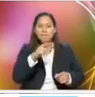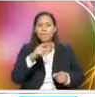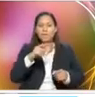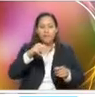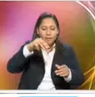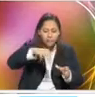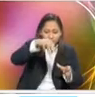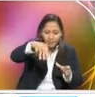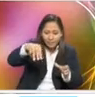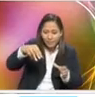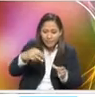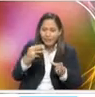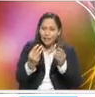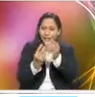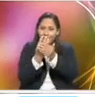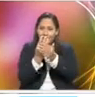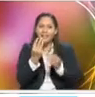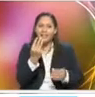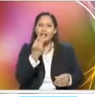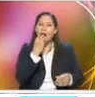todo un poco. A ver qué tal.